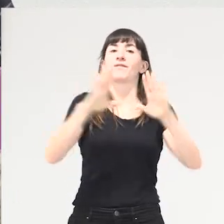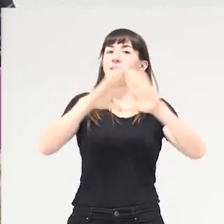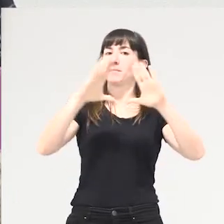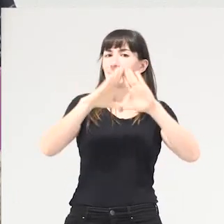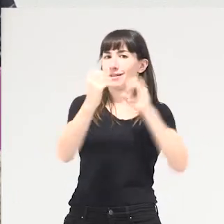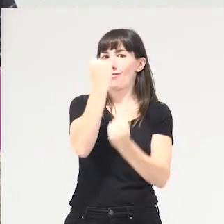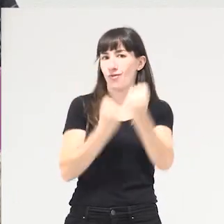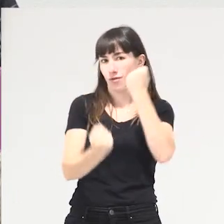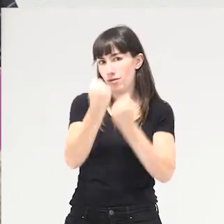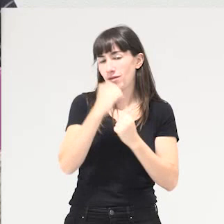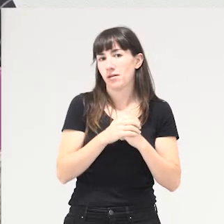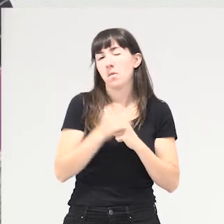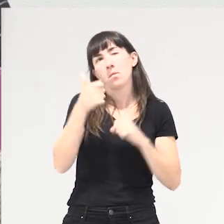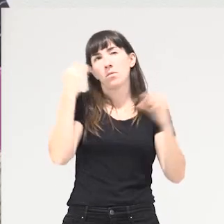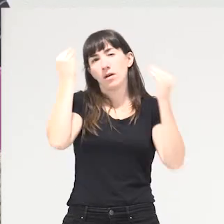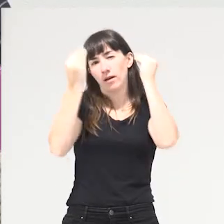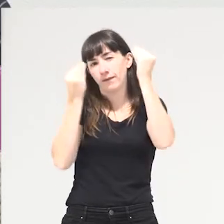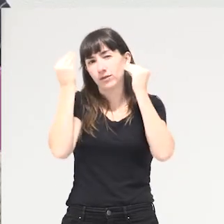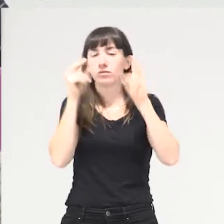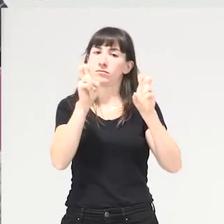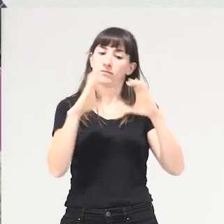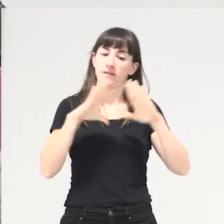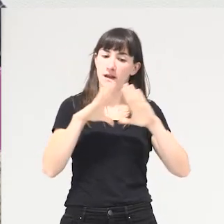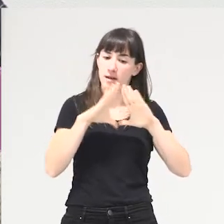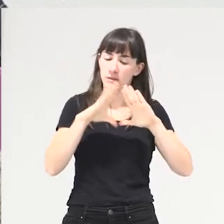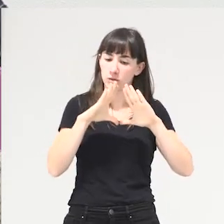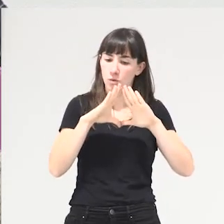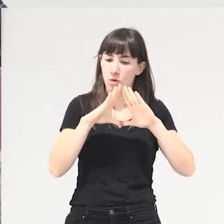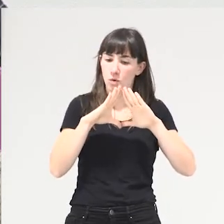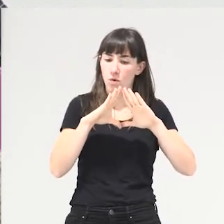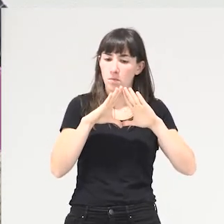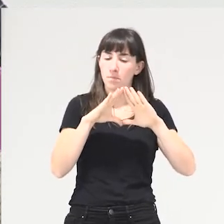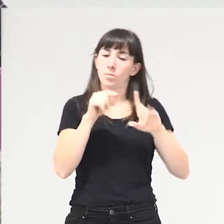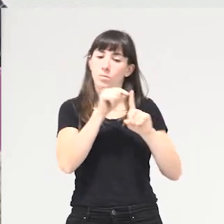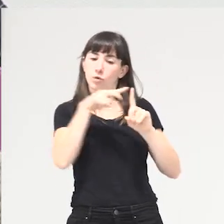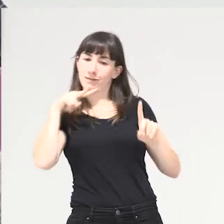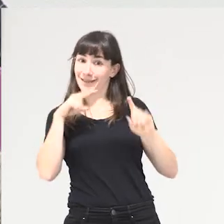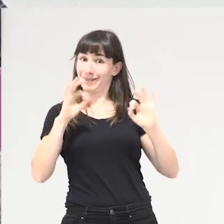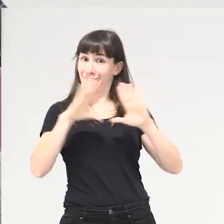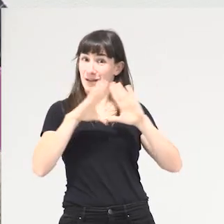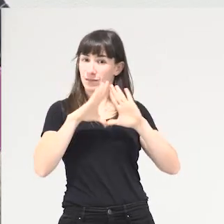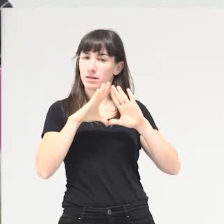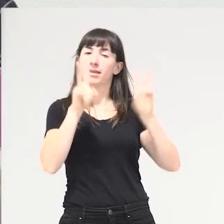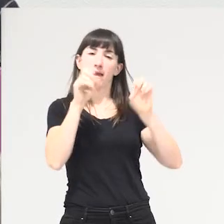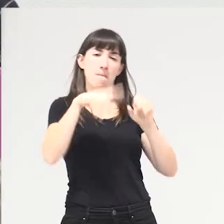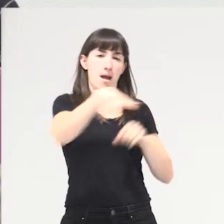proponía una reflexión desde el feminismo, una perspectiva feminista sobre la economía,